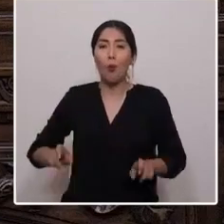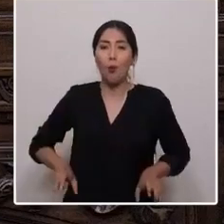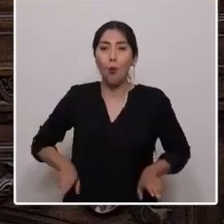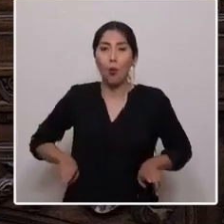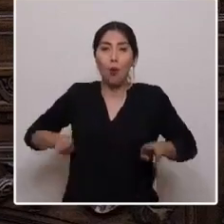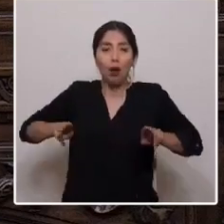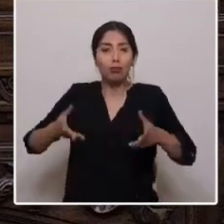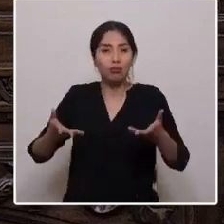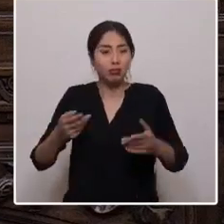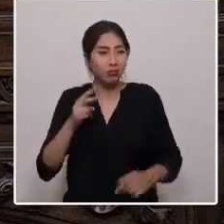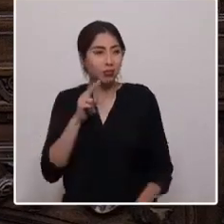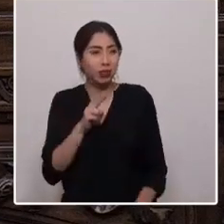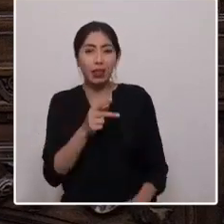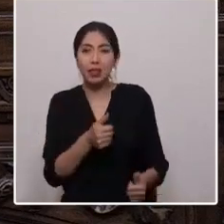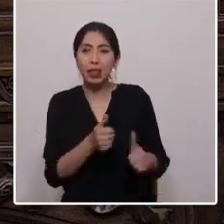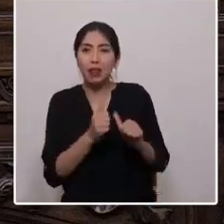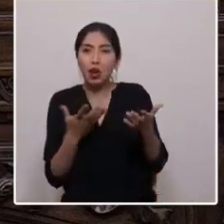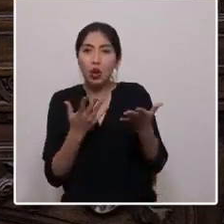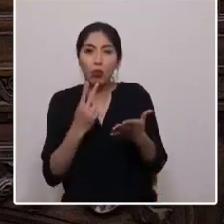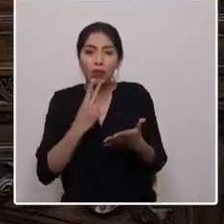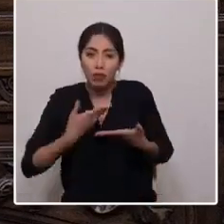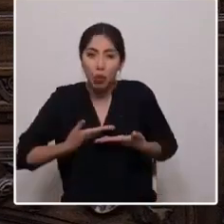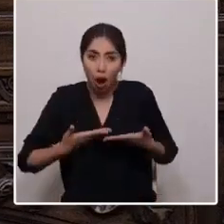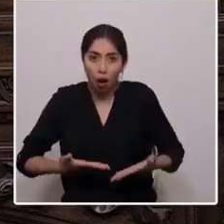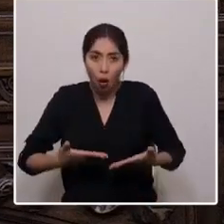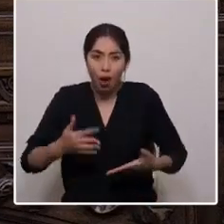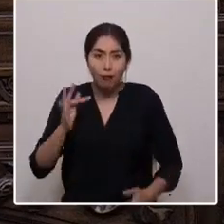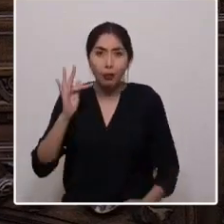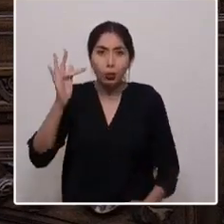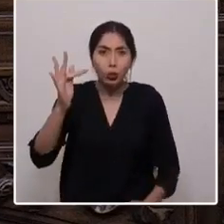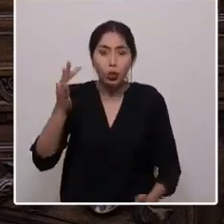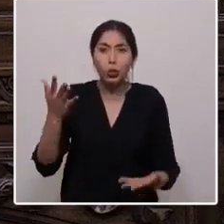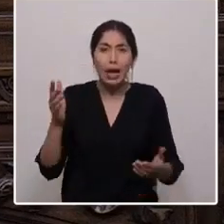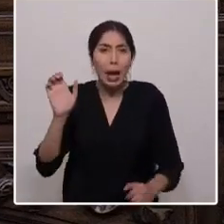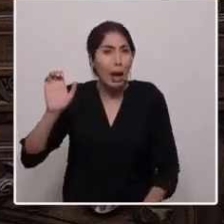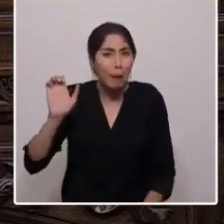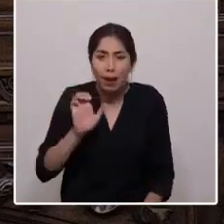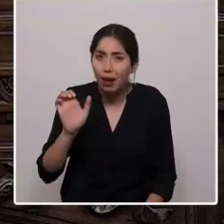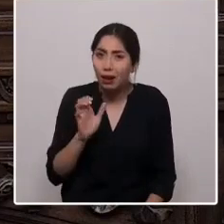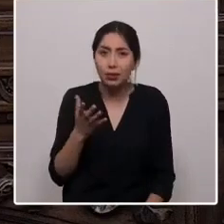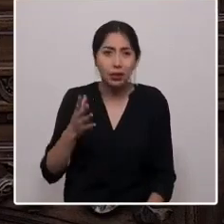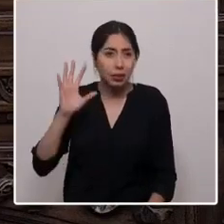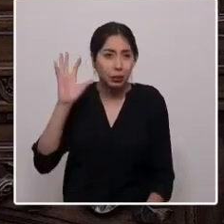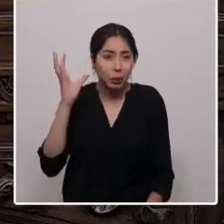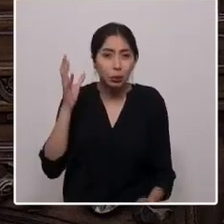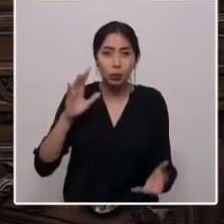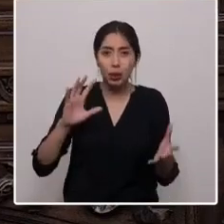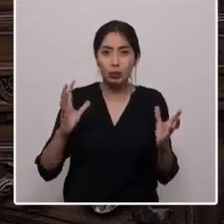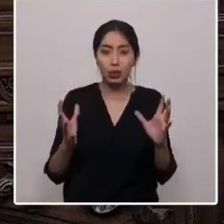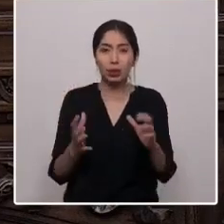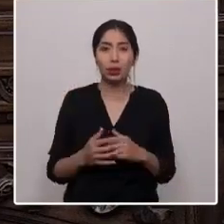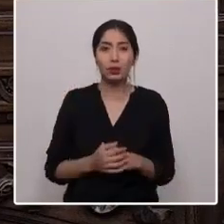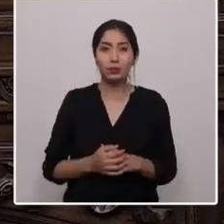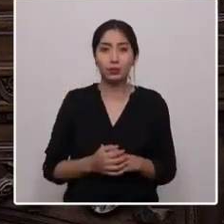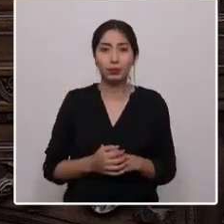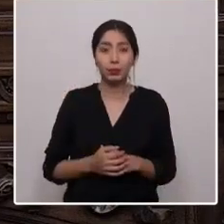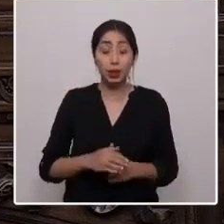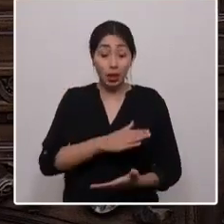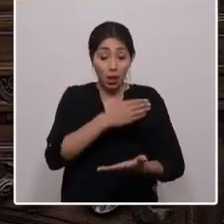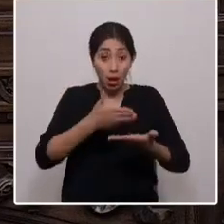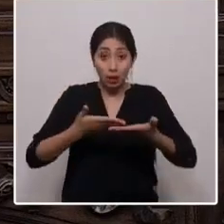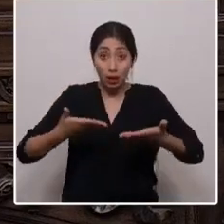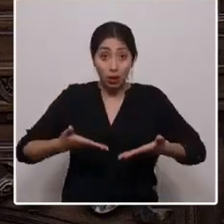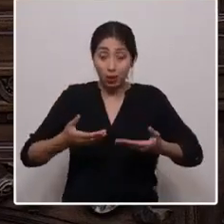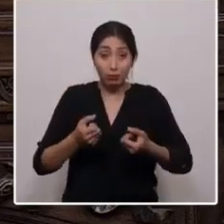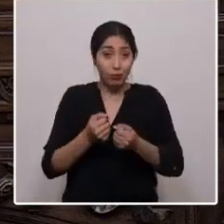pensar cómo vivir en un presente y futuro en permanente emergencia hasta ahora no nos hemos podido salvar porque